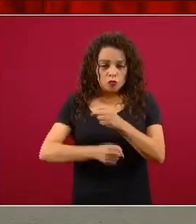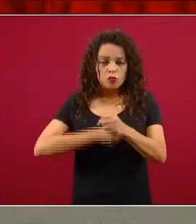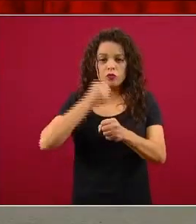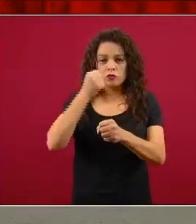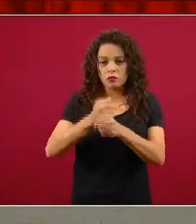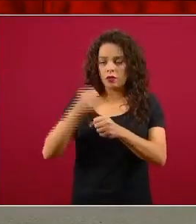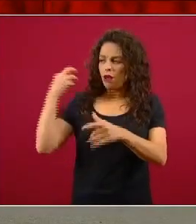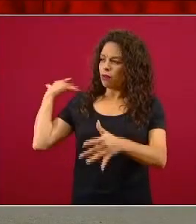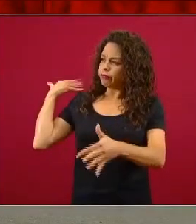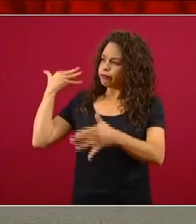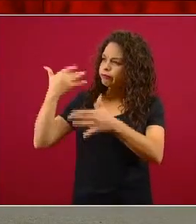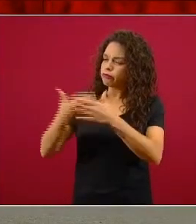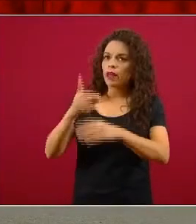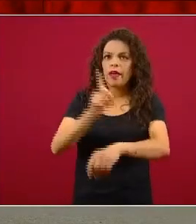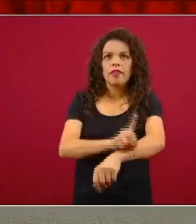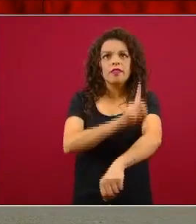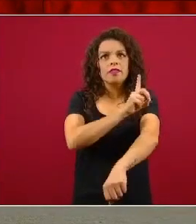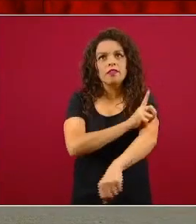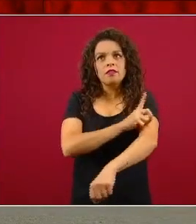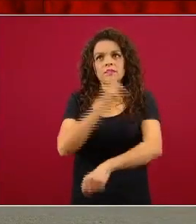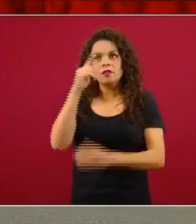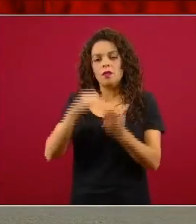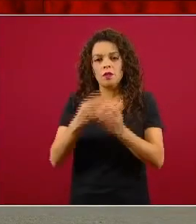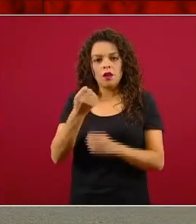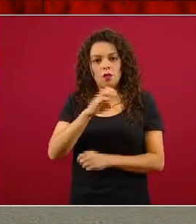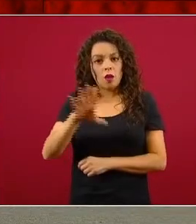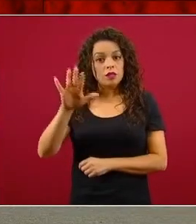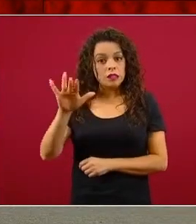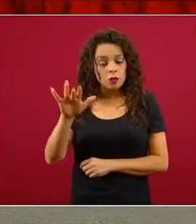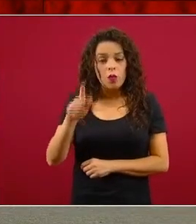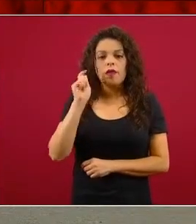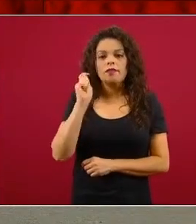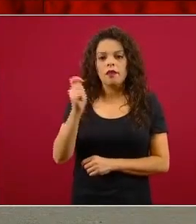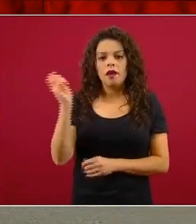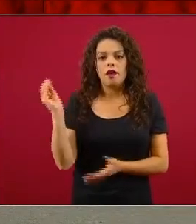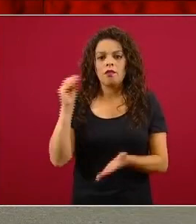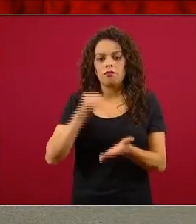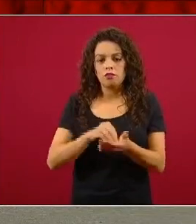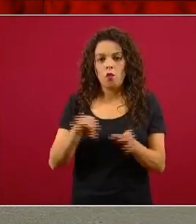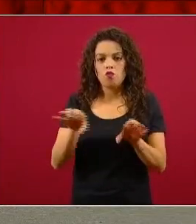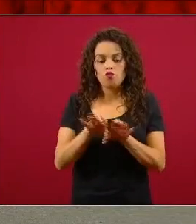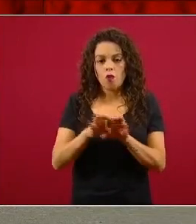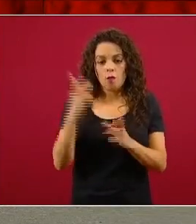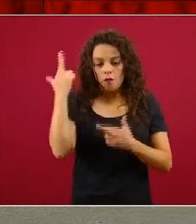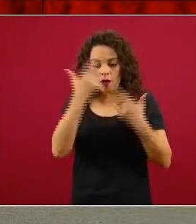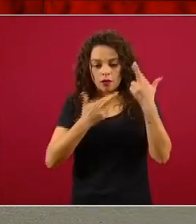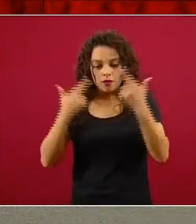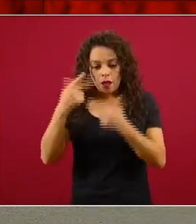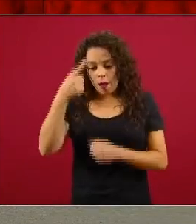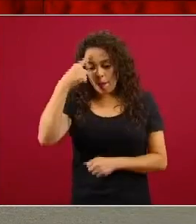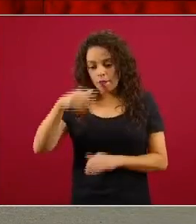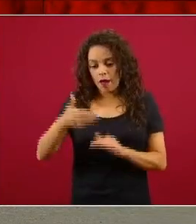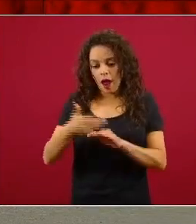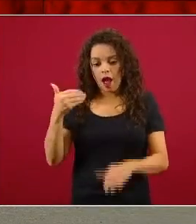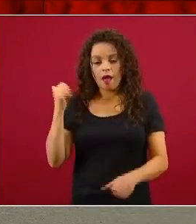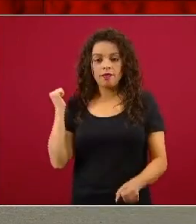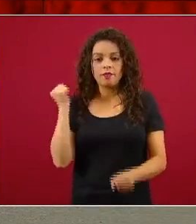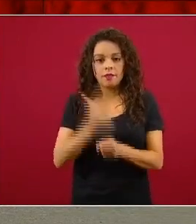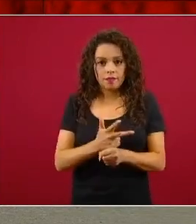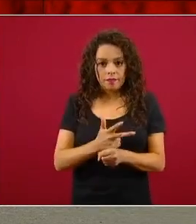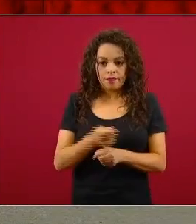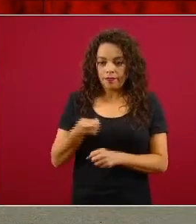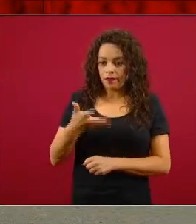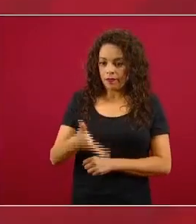años 50 tardíos, se estableció un mecanismo de diagnóstico temprano, conocido como tamizaje, con